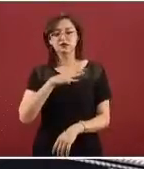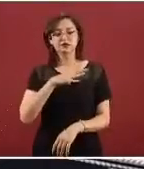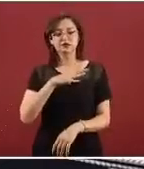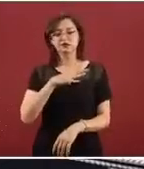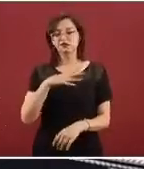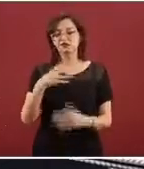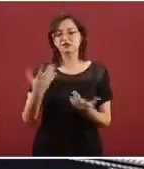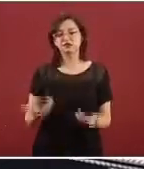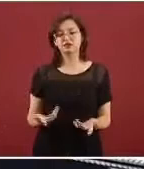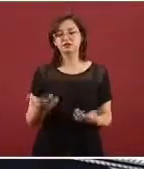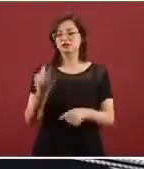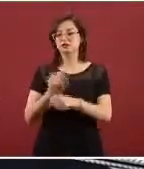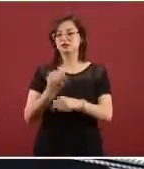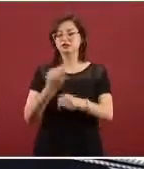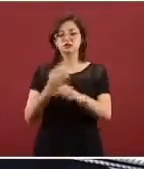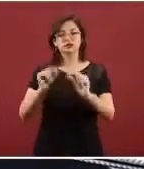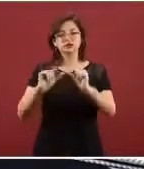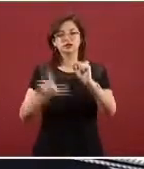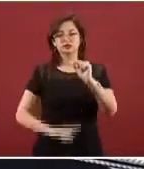emergencia nacional,